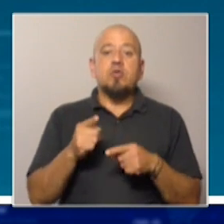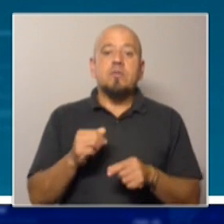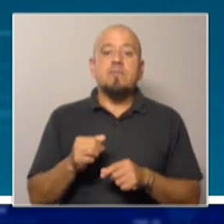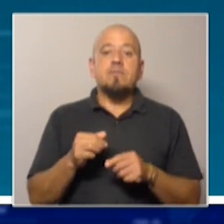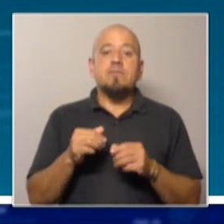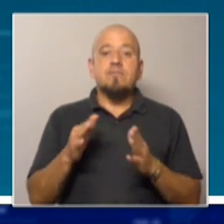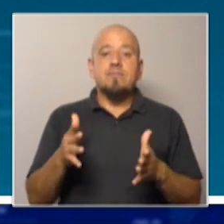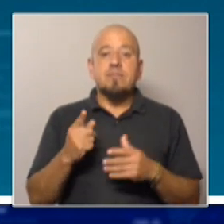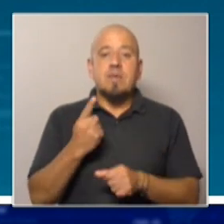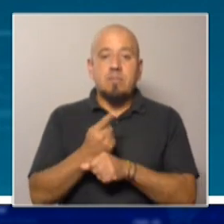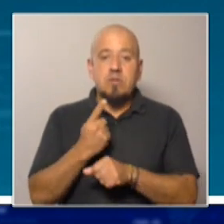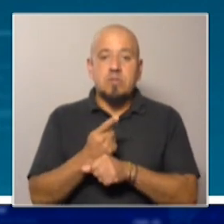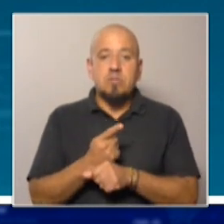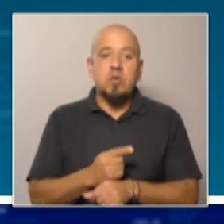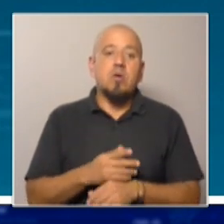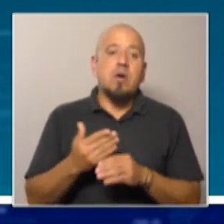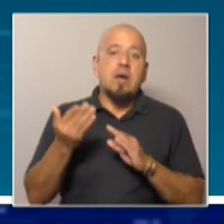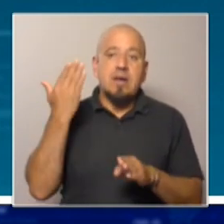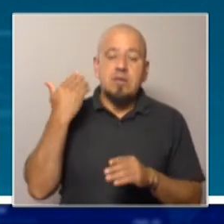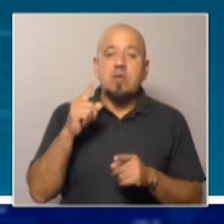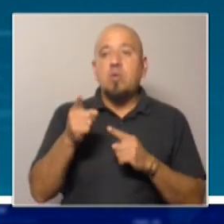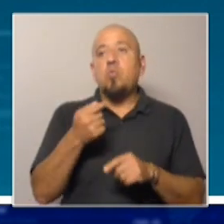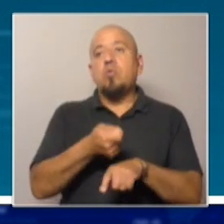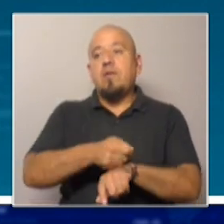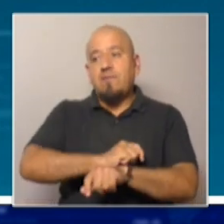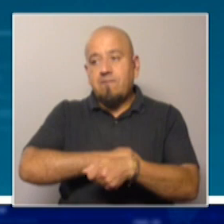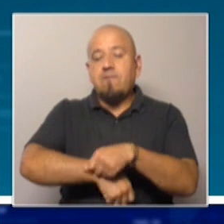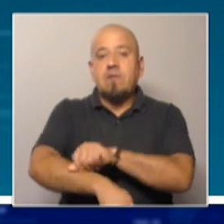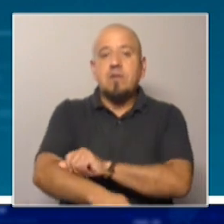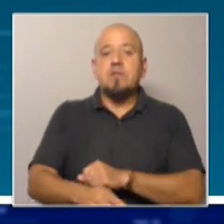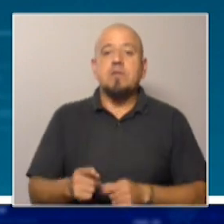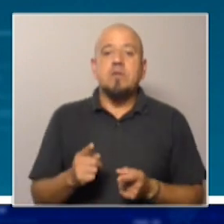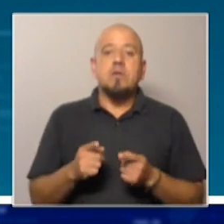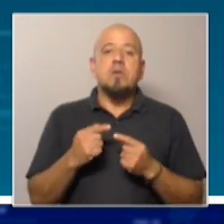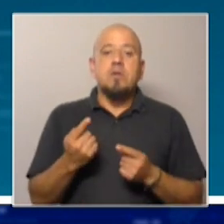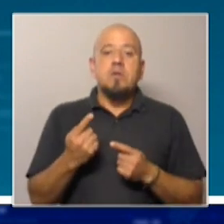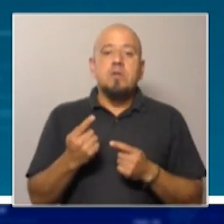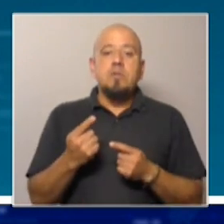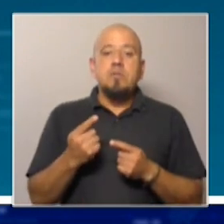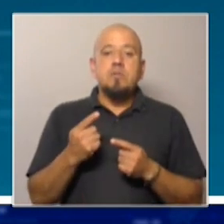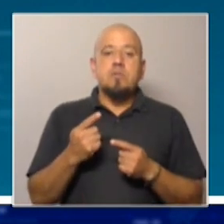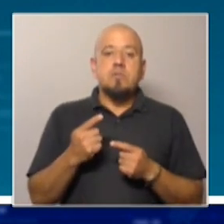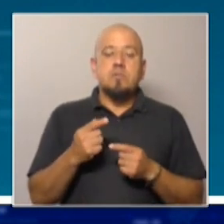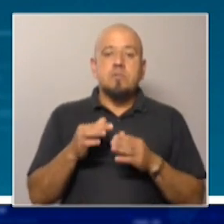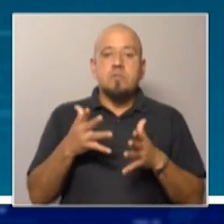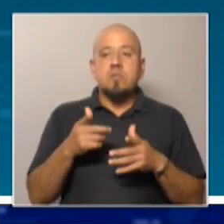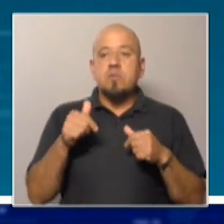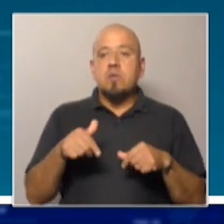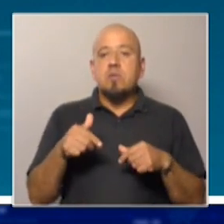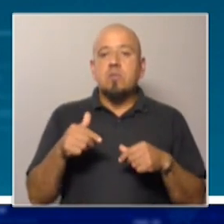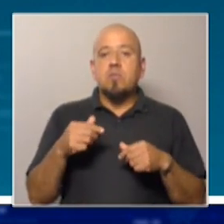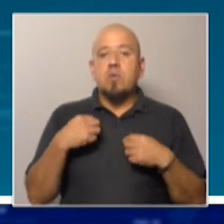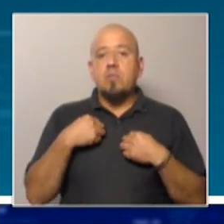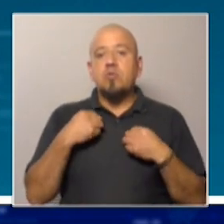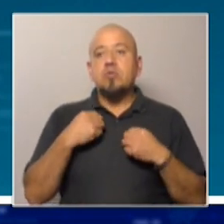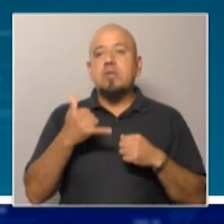lo que en principio nos llevaba un rato, un esfuerzo, además de tener la noción qué es lo que tengo en mi cuerpo, si tengo